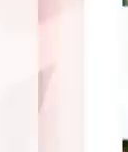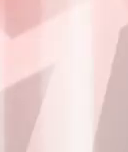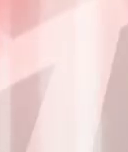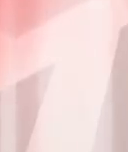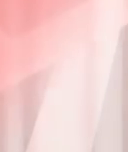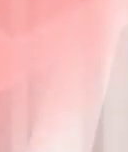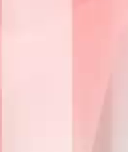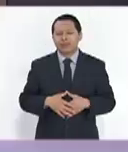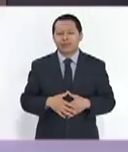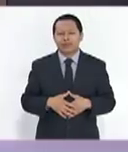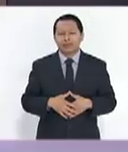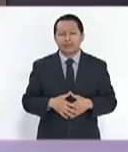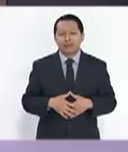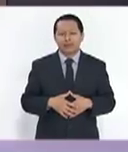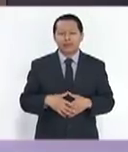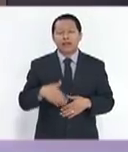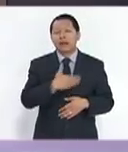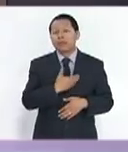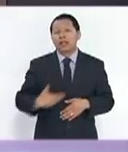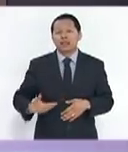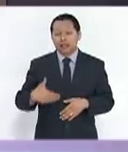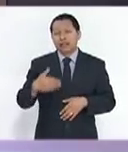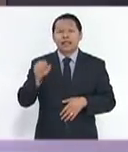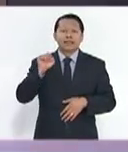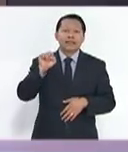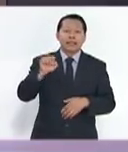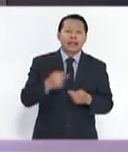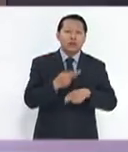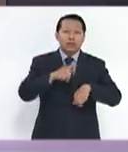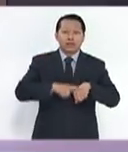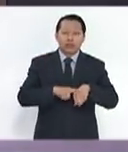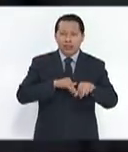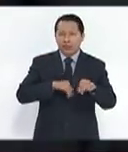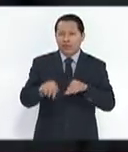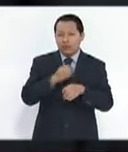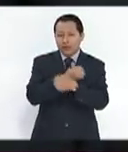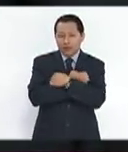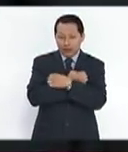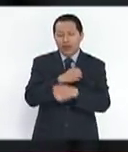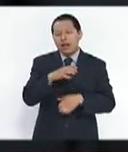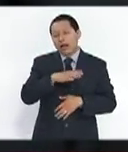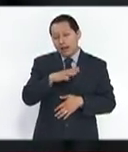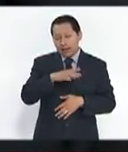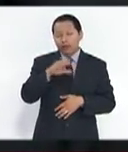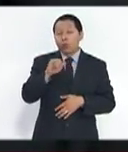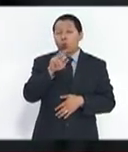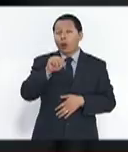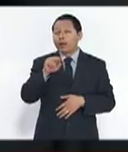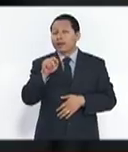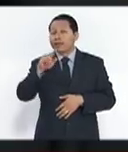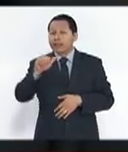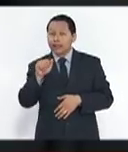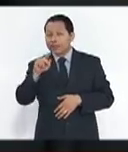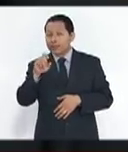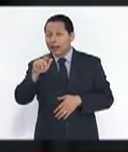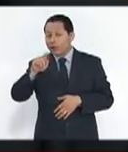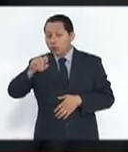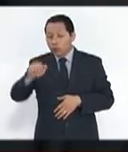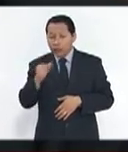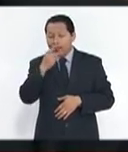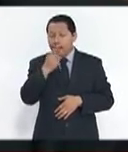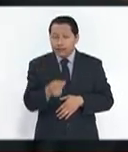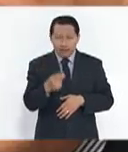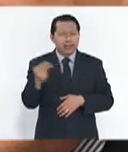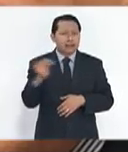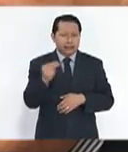Vera. El presidente del Sindicato Nacional de Trabajadores de la Educación, Juan Díaz de la Torre, aseguró que el sistema educativo requiere